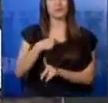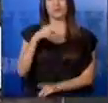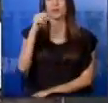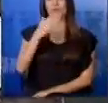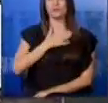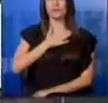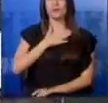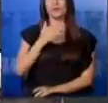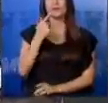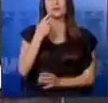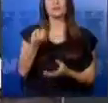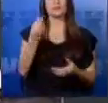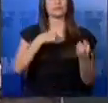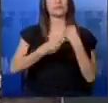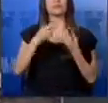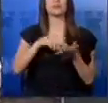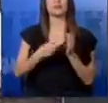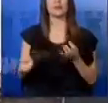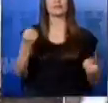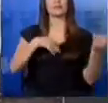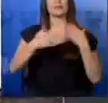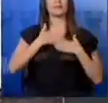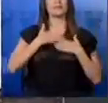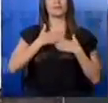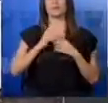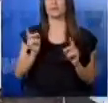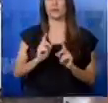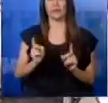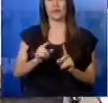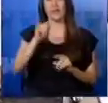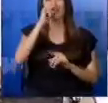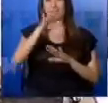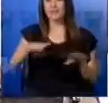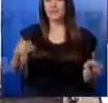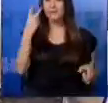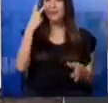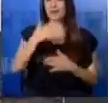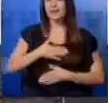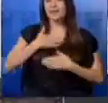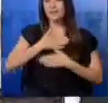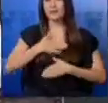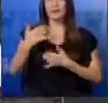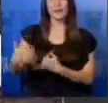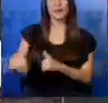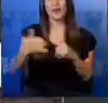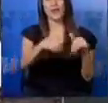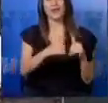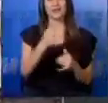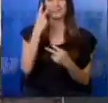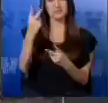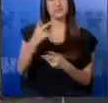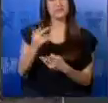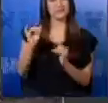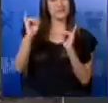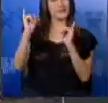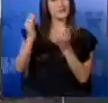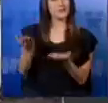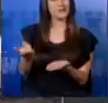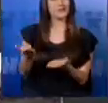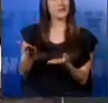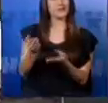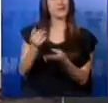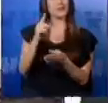sí mismo, todo para los demás, para el bien común, es ver a esos niños felices jugando en los juegos infantiles, es viendo a